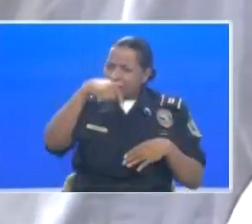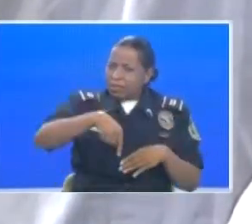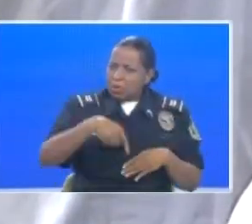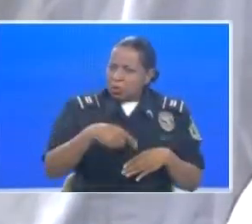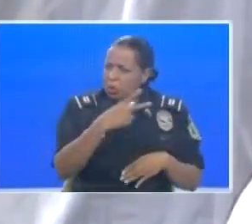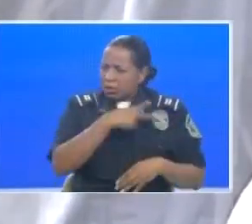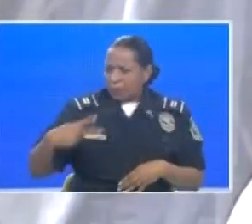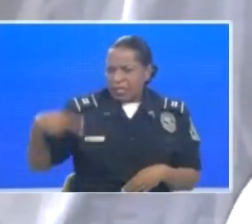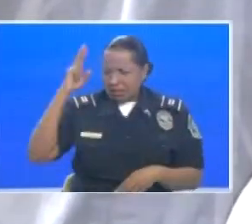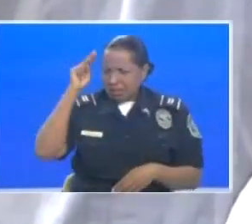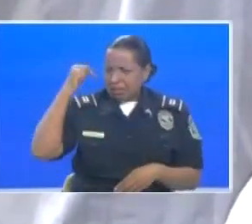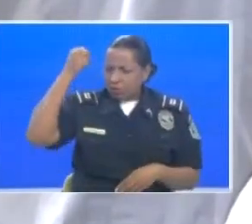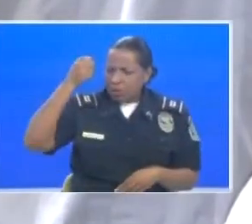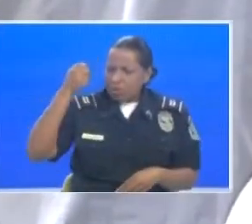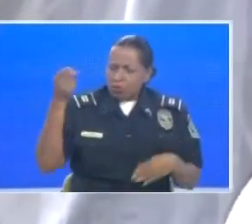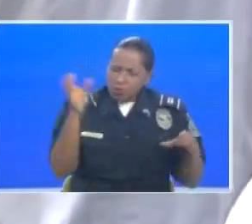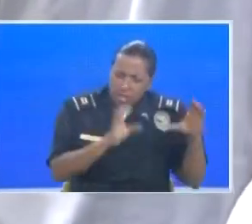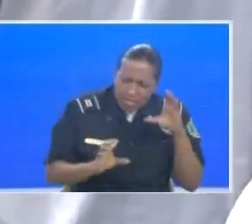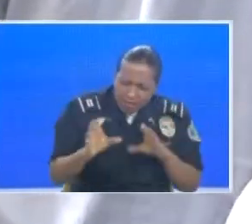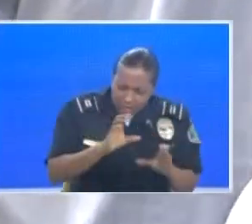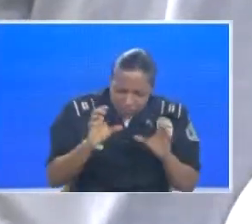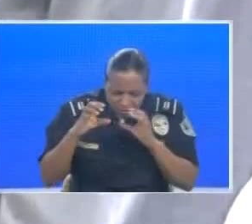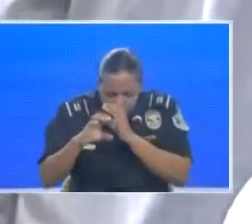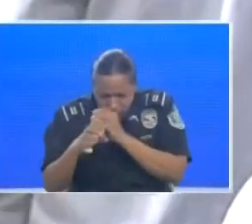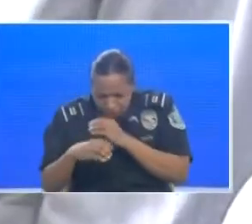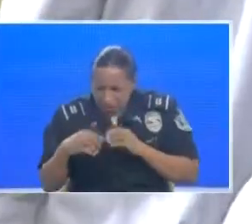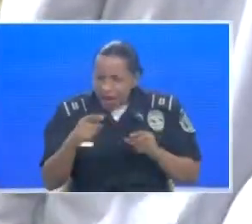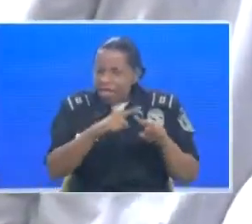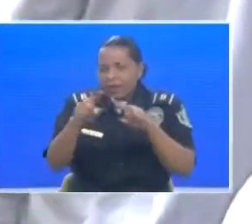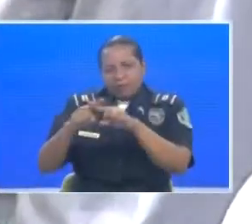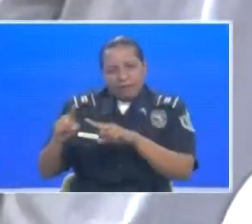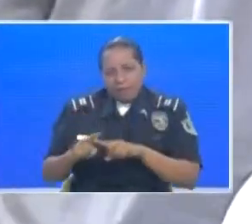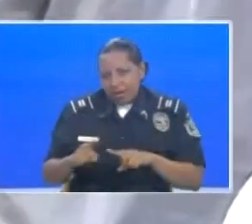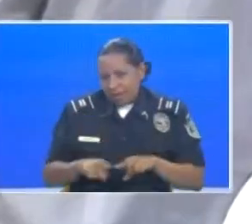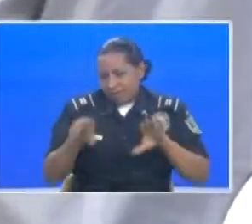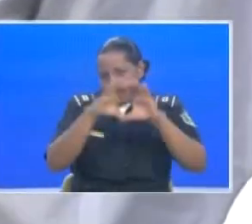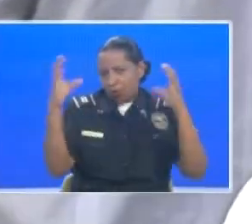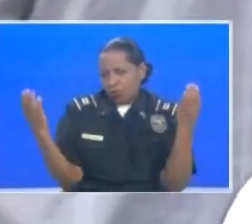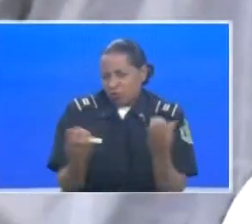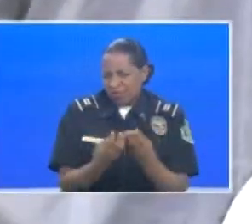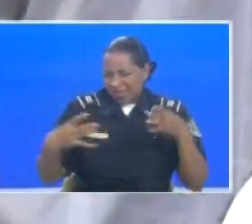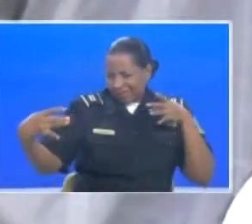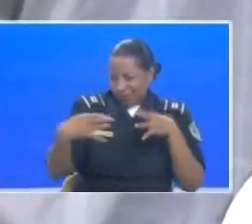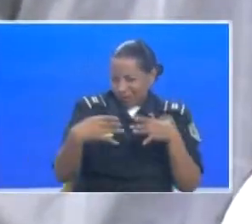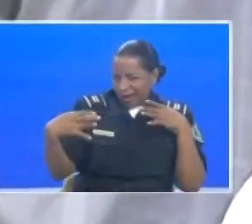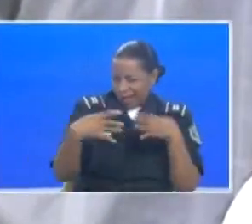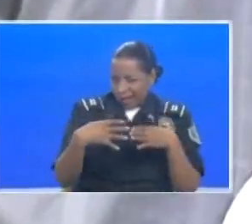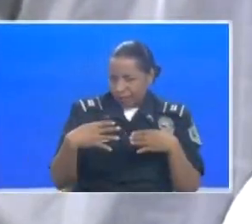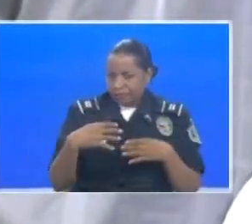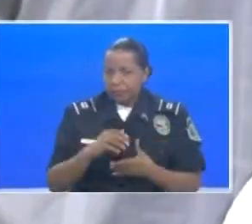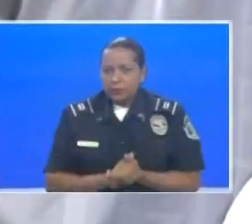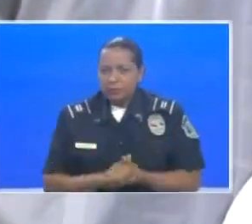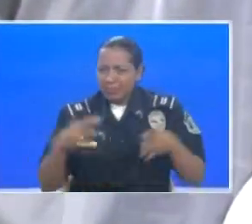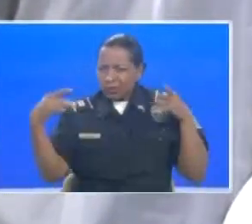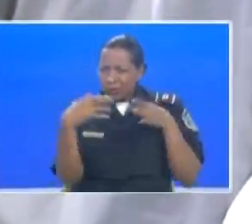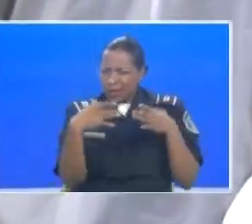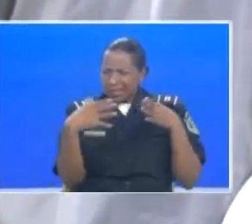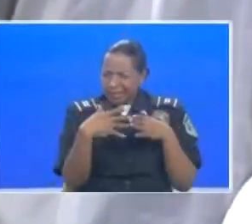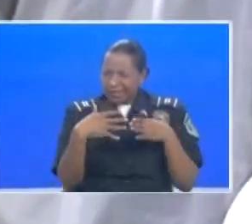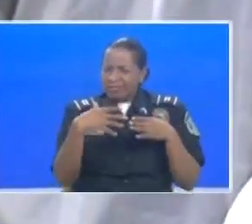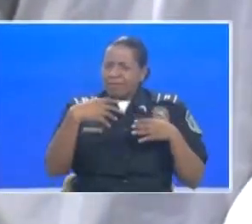Nito Cortizo, lo dicen científicos, lo dicen diferentes partes del mundo. Esta es una guerra. Una guerra que va a